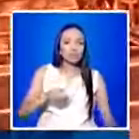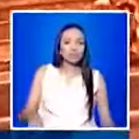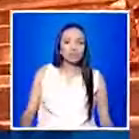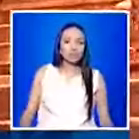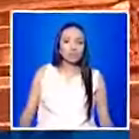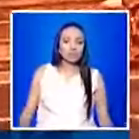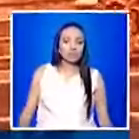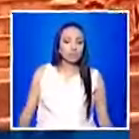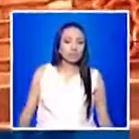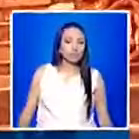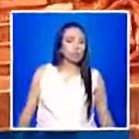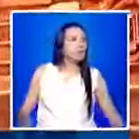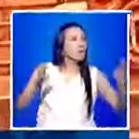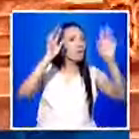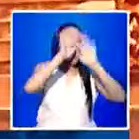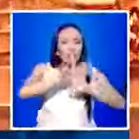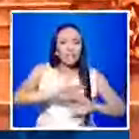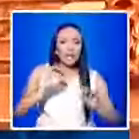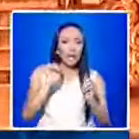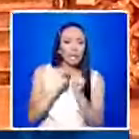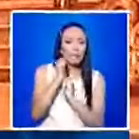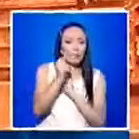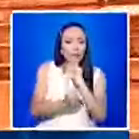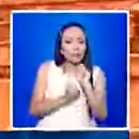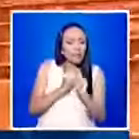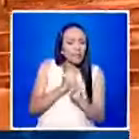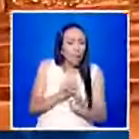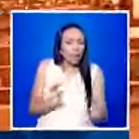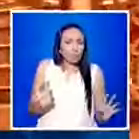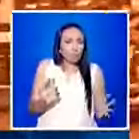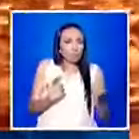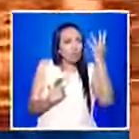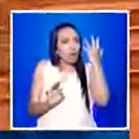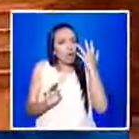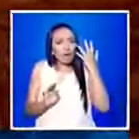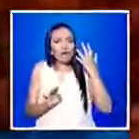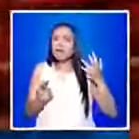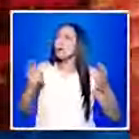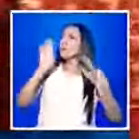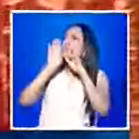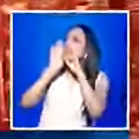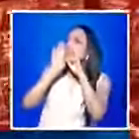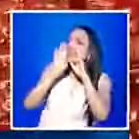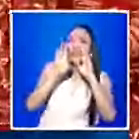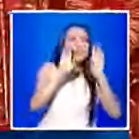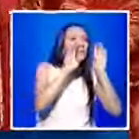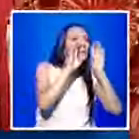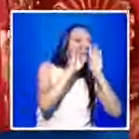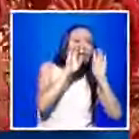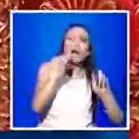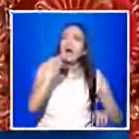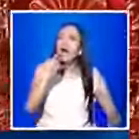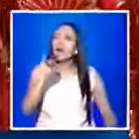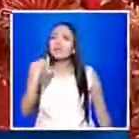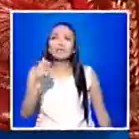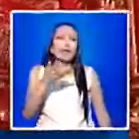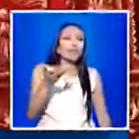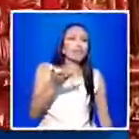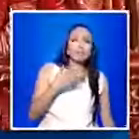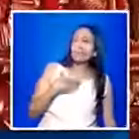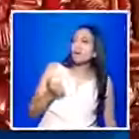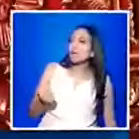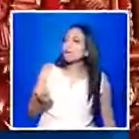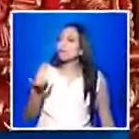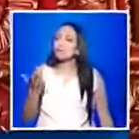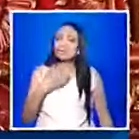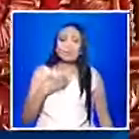Han pasado años y ¿dónde estás, Anita Bermeo? Prometí regresar,